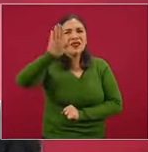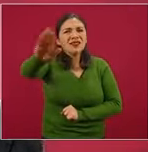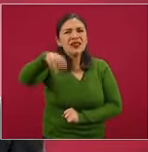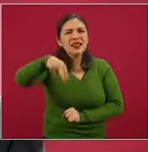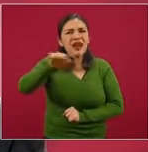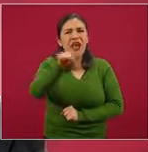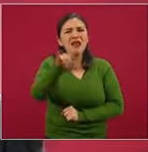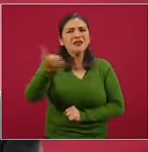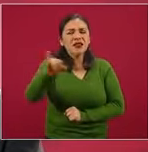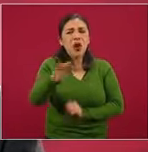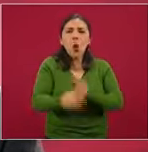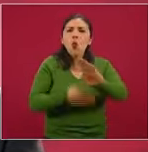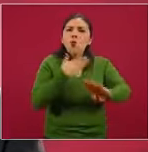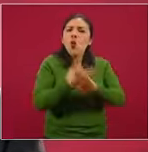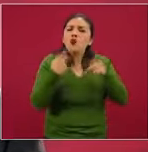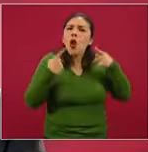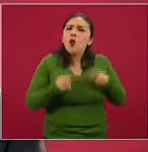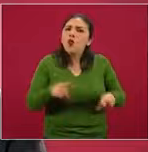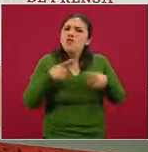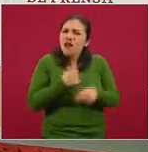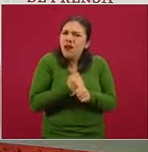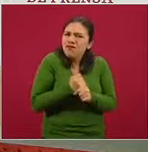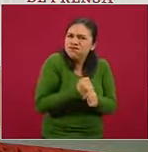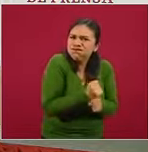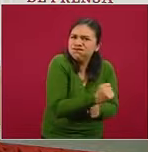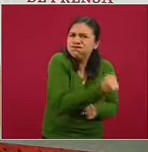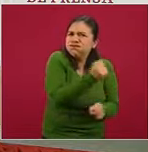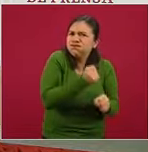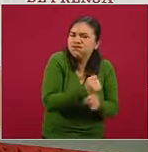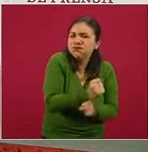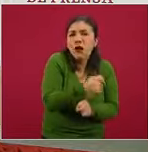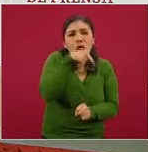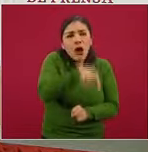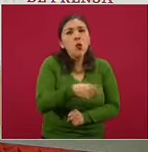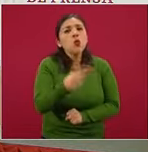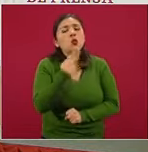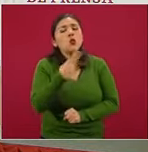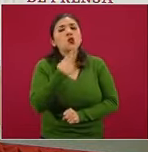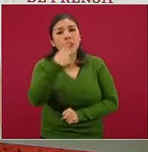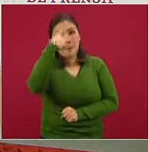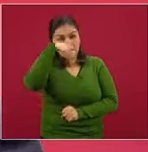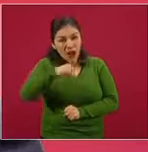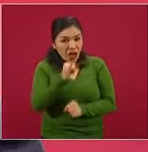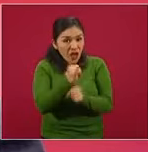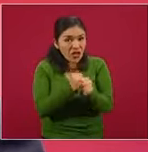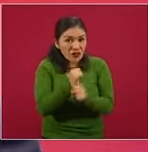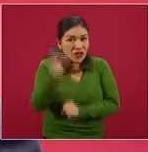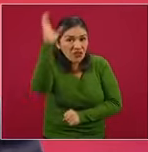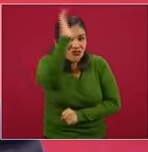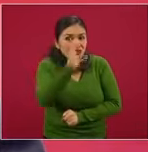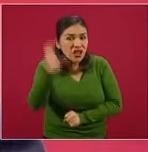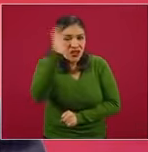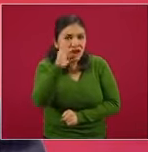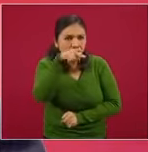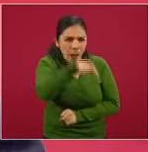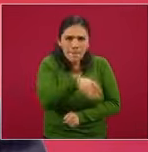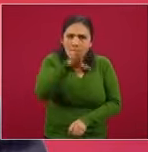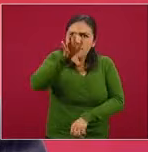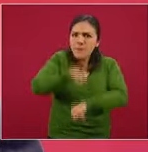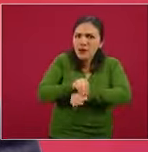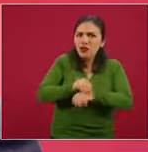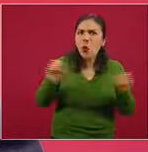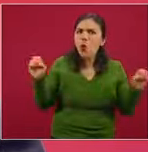en contra de personas que fueron utilizadas para realizar sin su